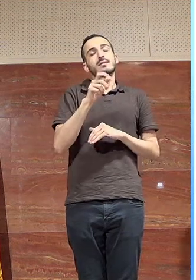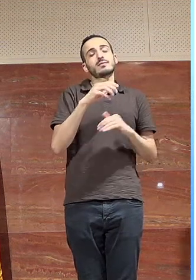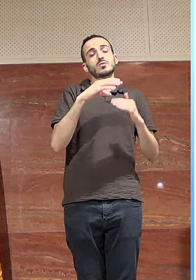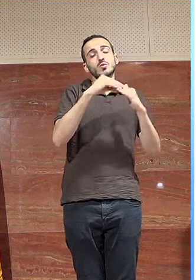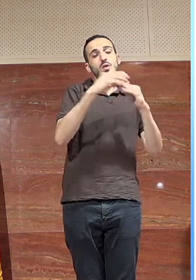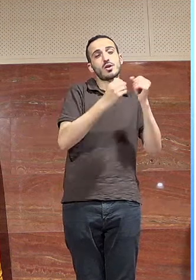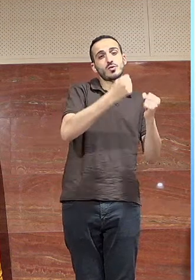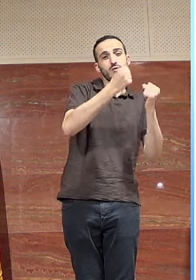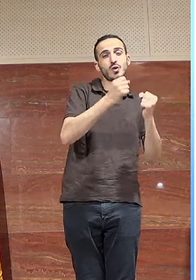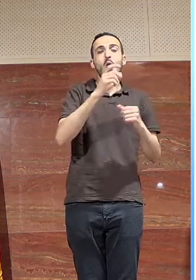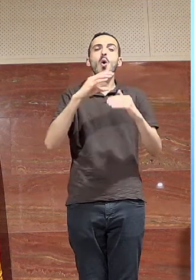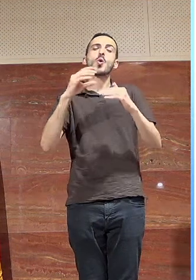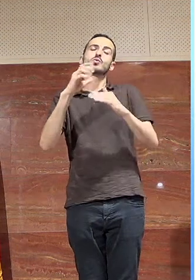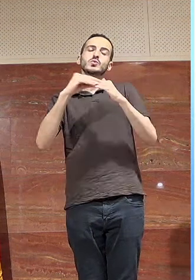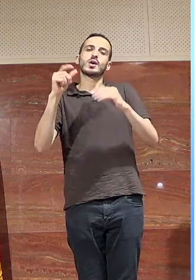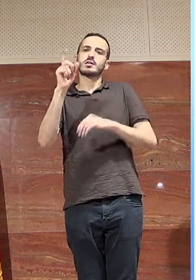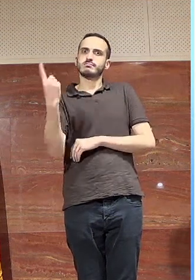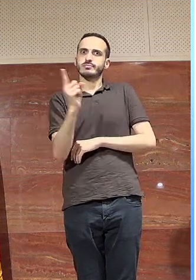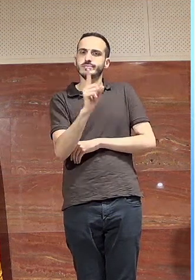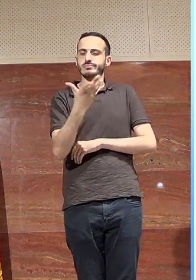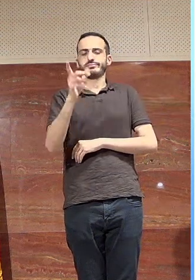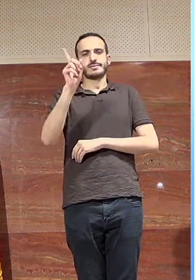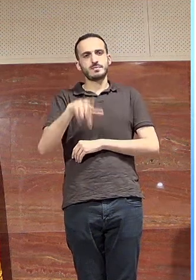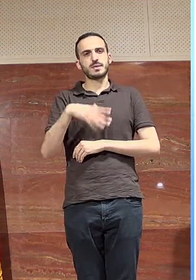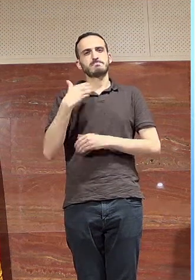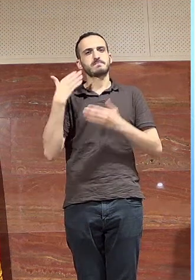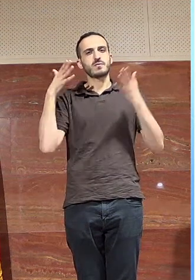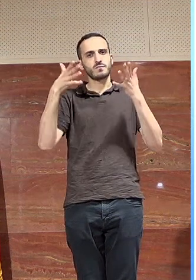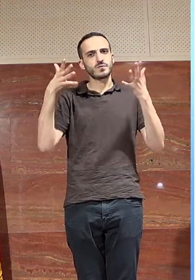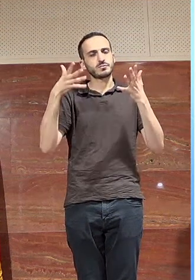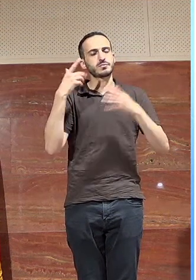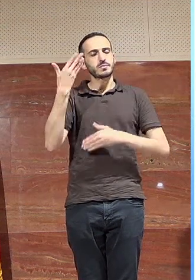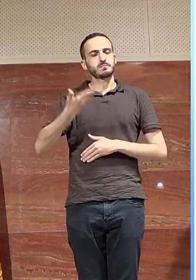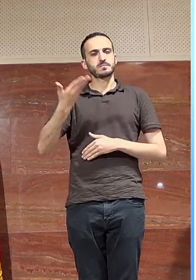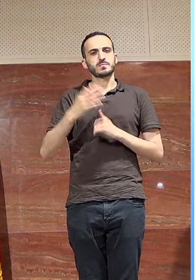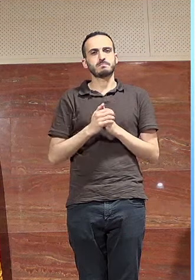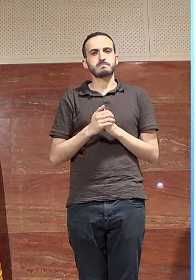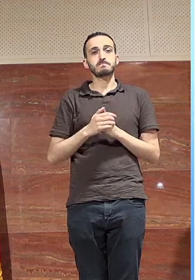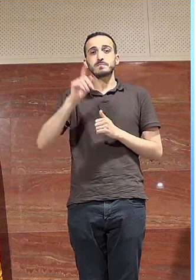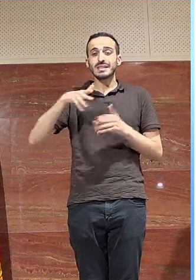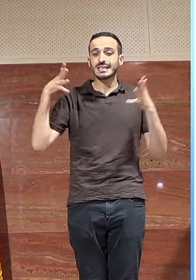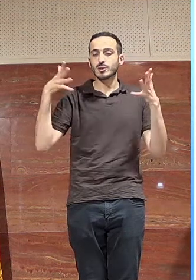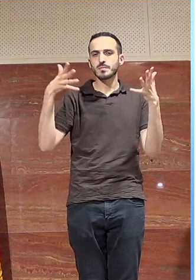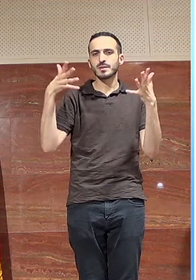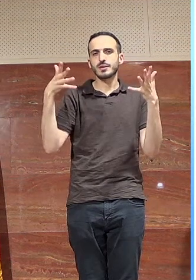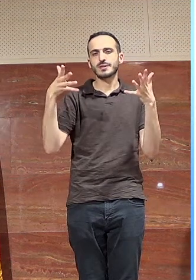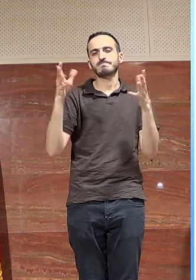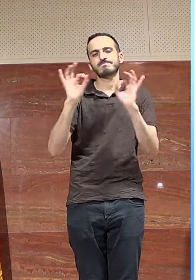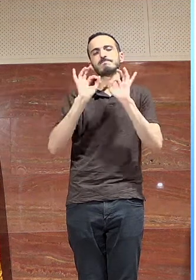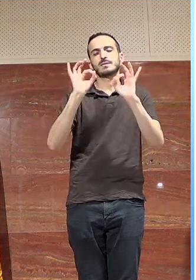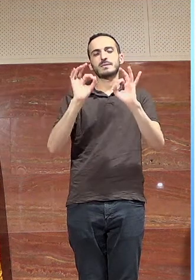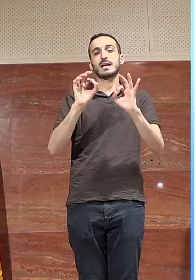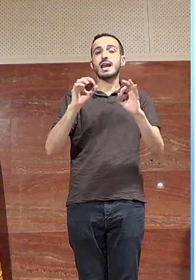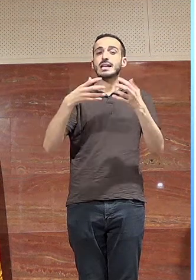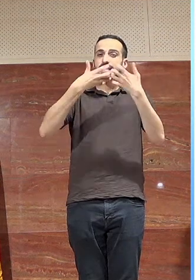como conductores o como pasajeros, y también recomendaciones a los fabricantes de